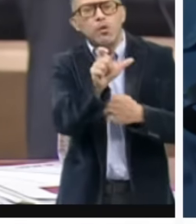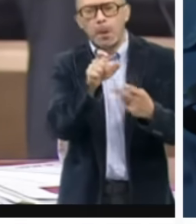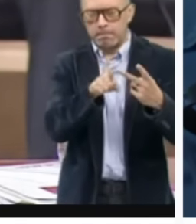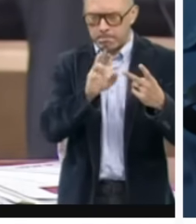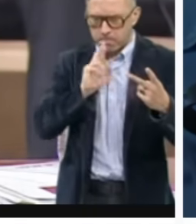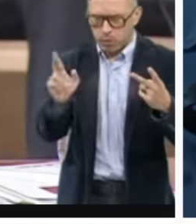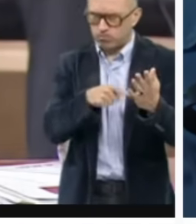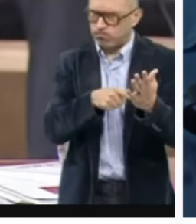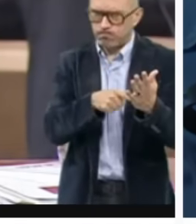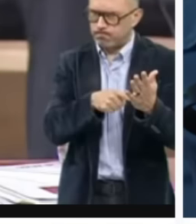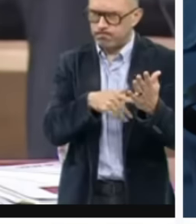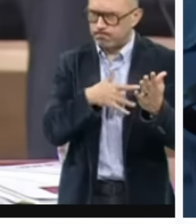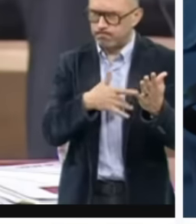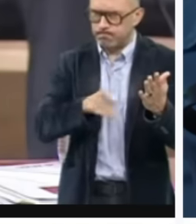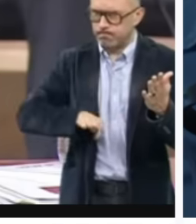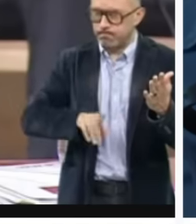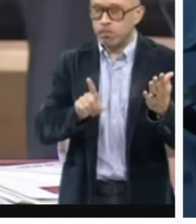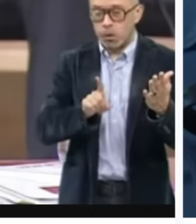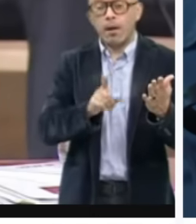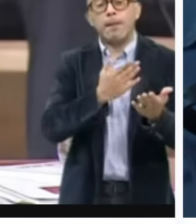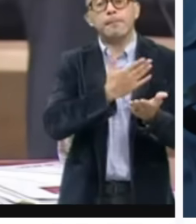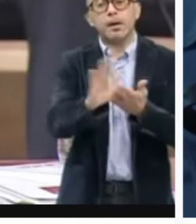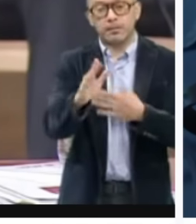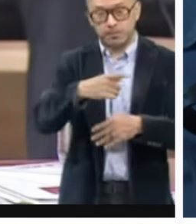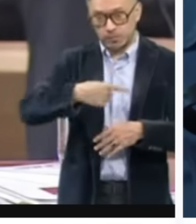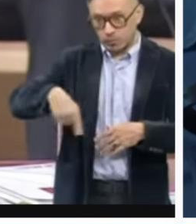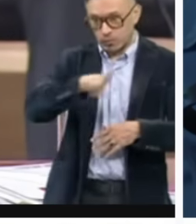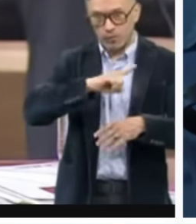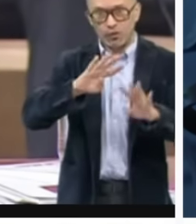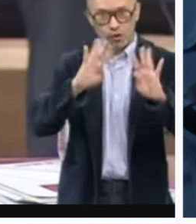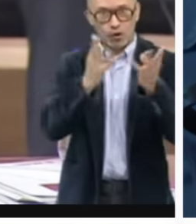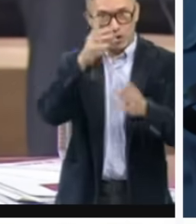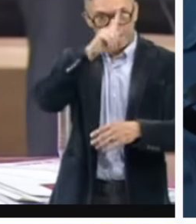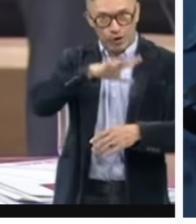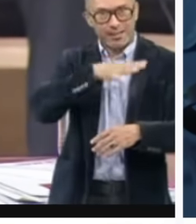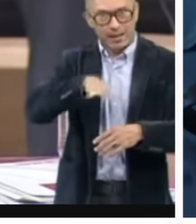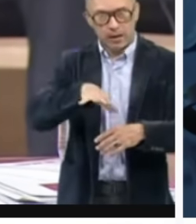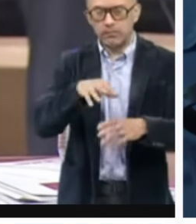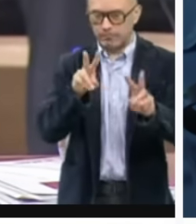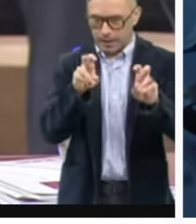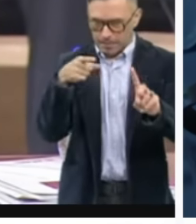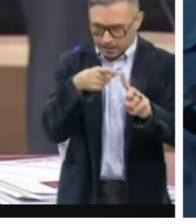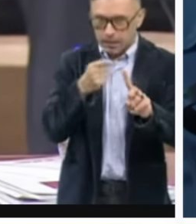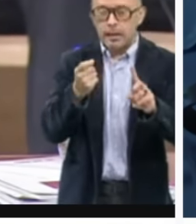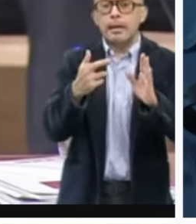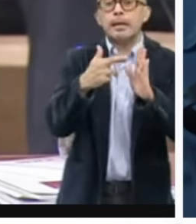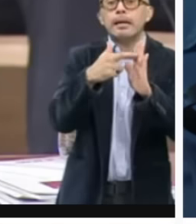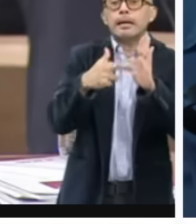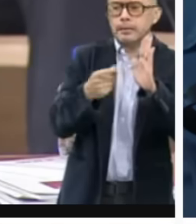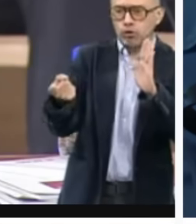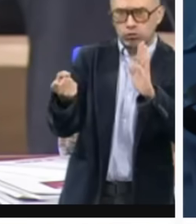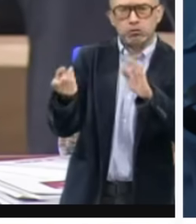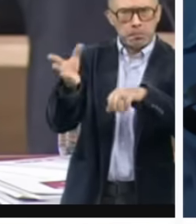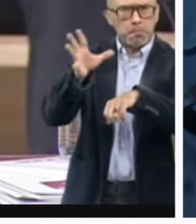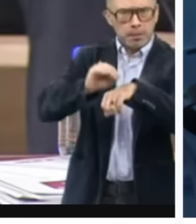dejar un espacio para cuando nos corresponda como Consejo General, en su caso, hacer el análisis de los requisitos de elegibilidad en